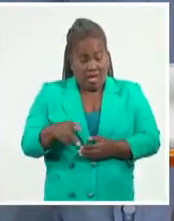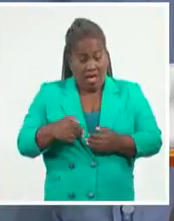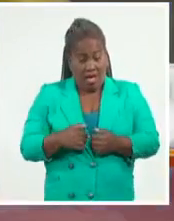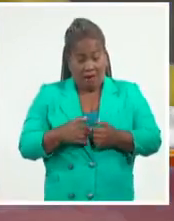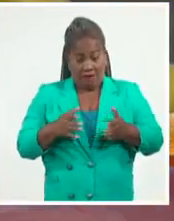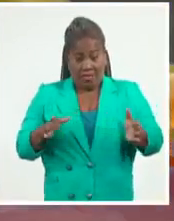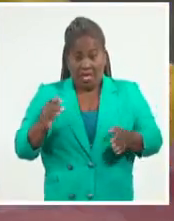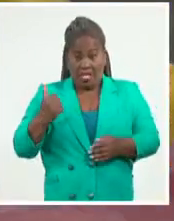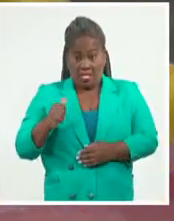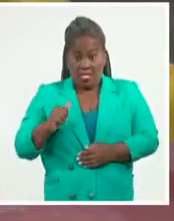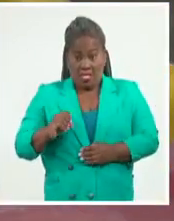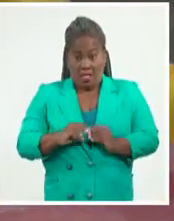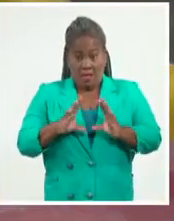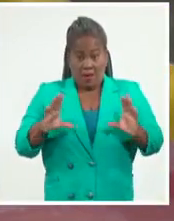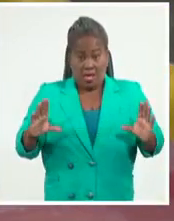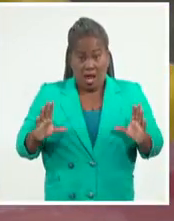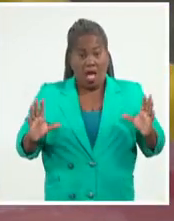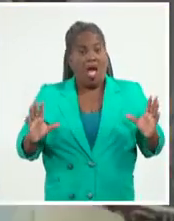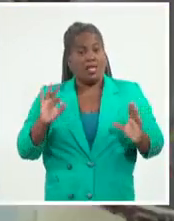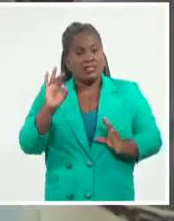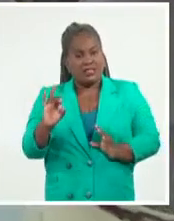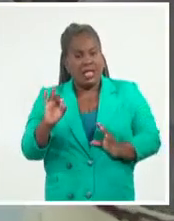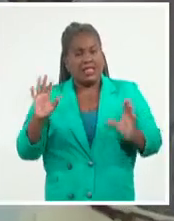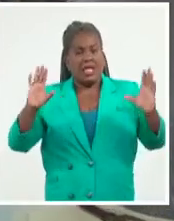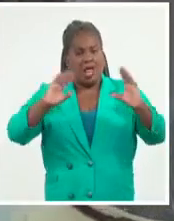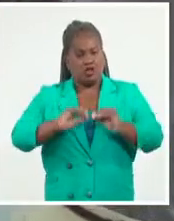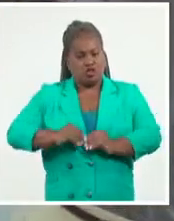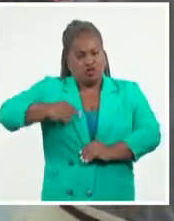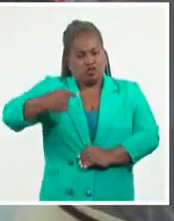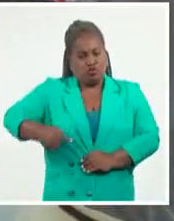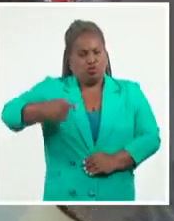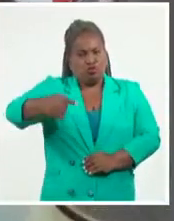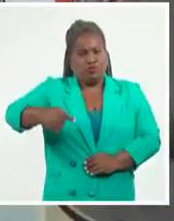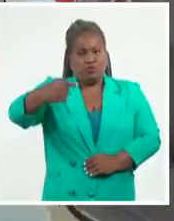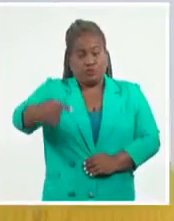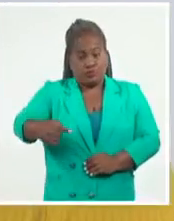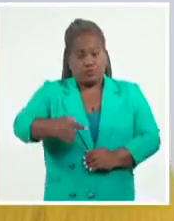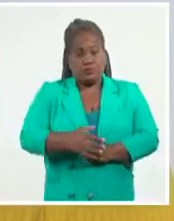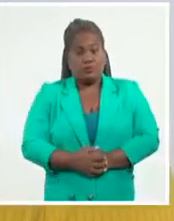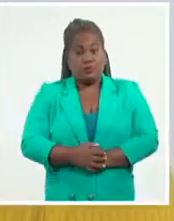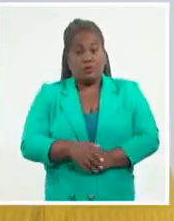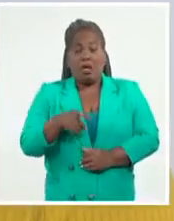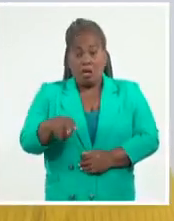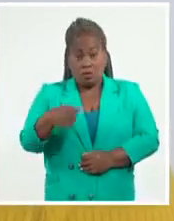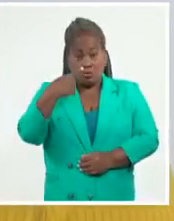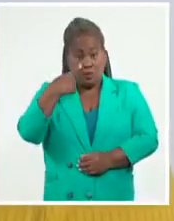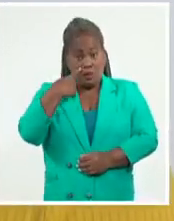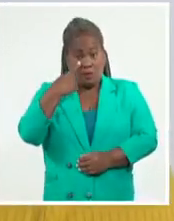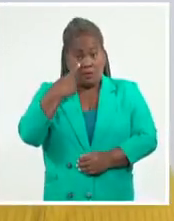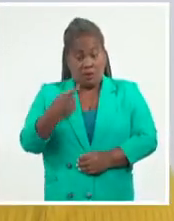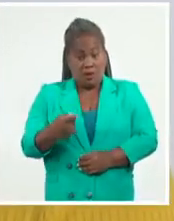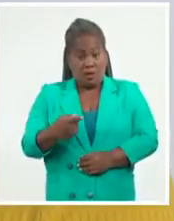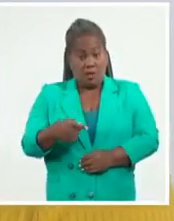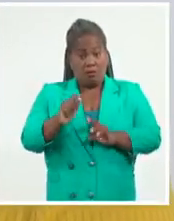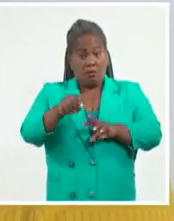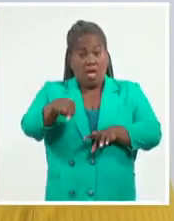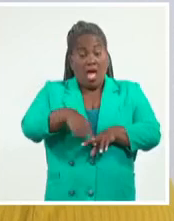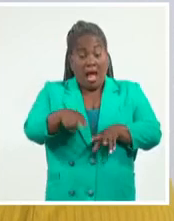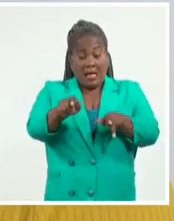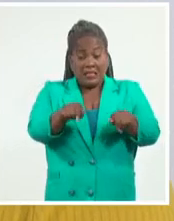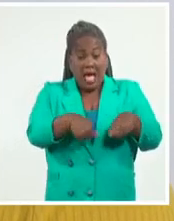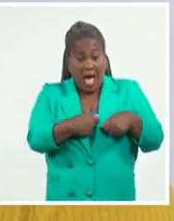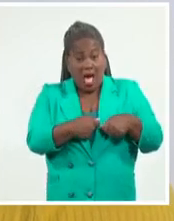las 10 de la mañana hasta las 7 de la noche todos los días. Dentro de las manifestaciones que van a estar está el calzado, la